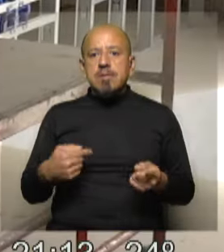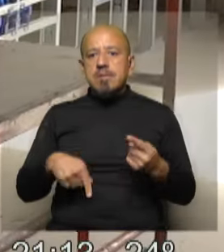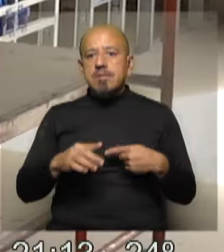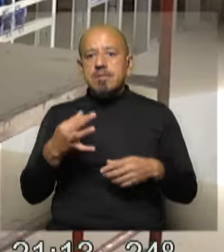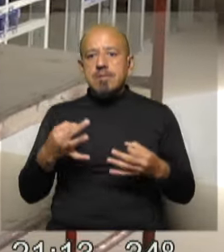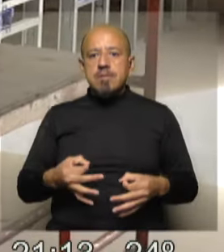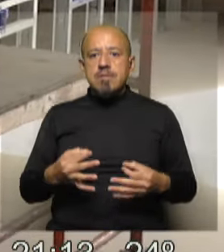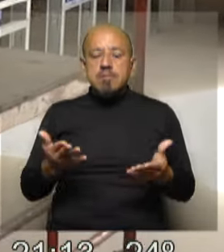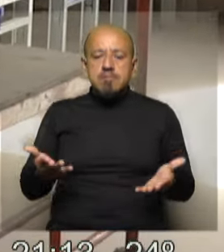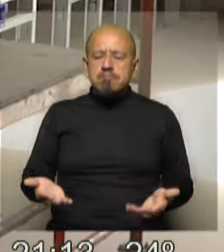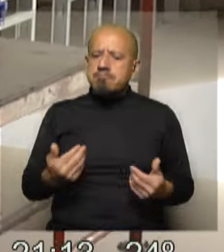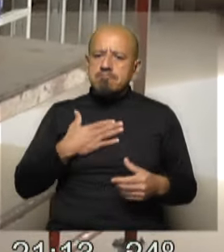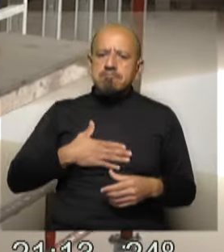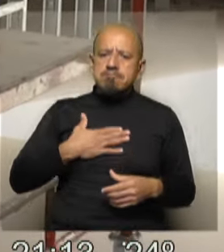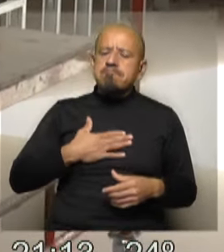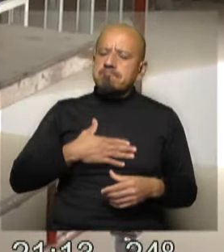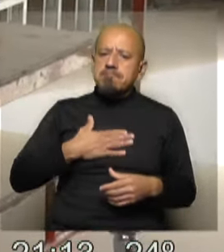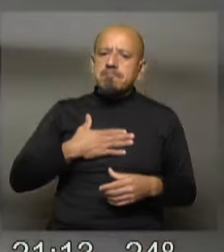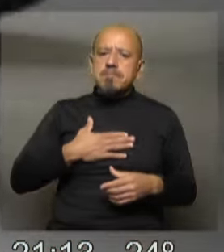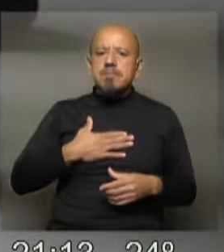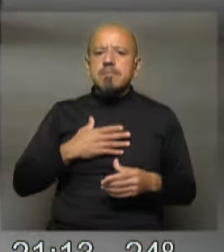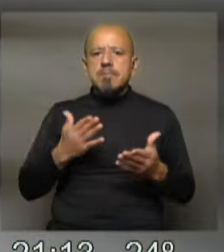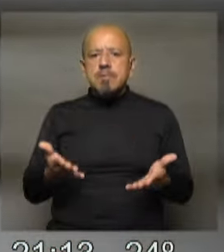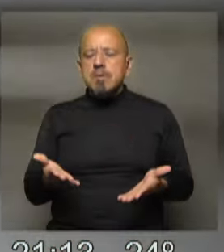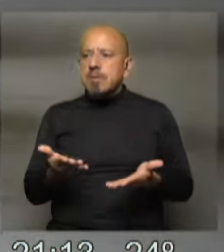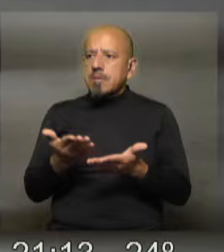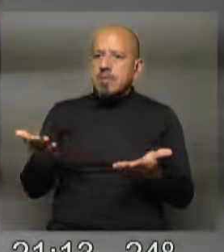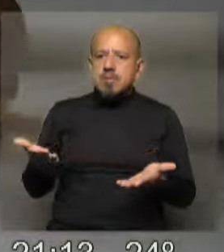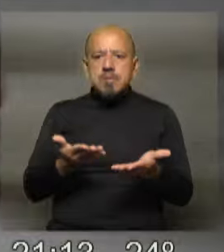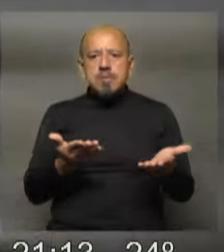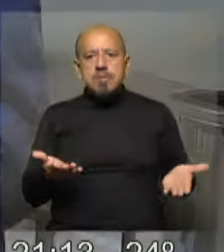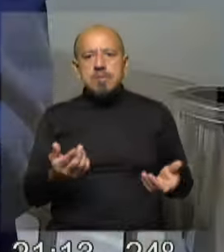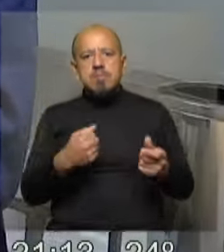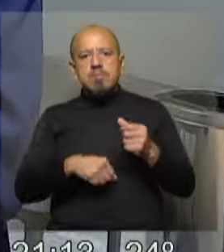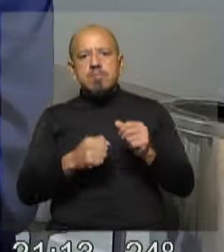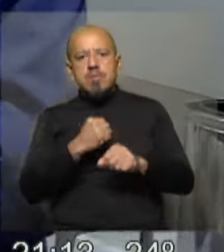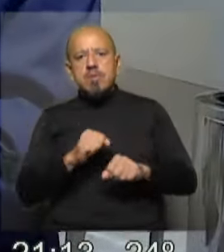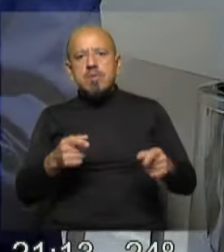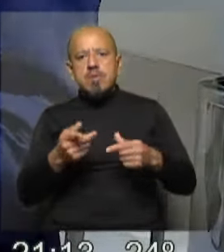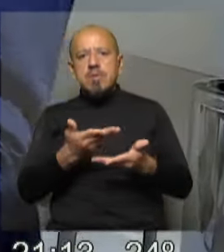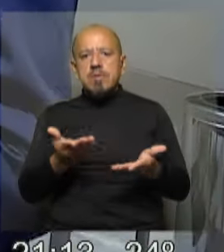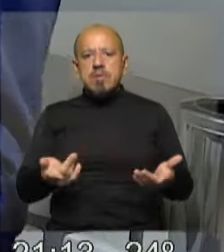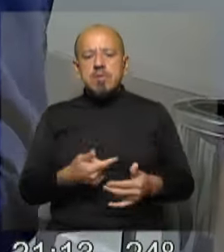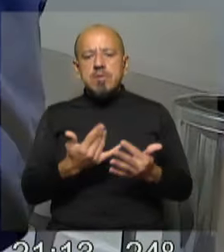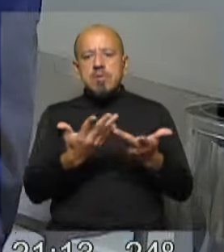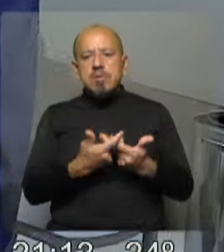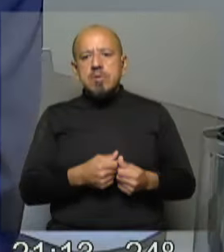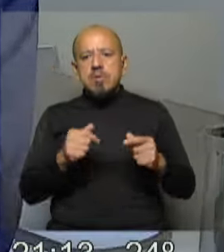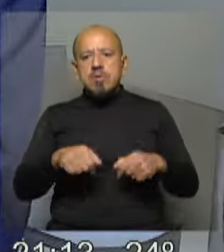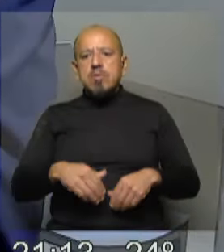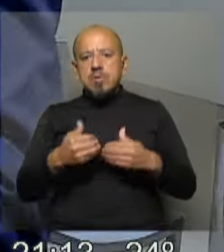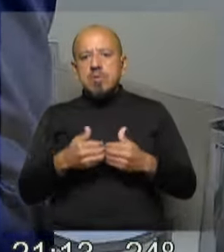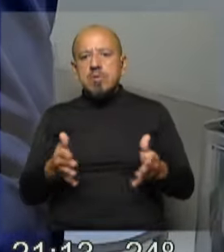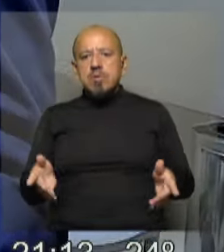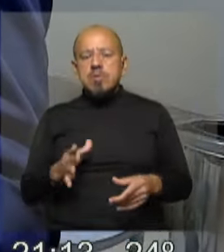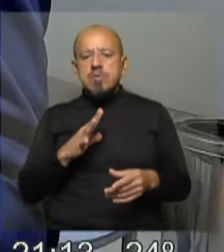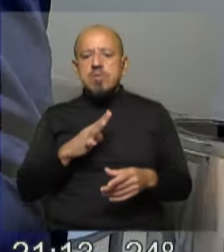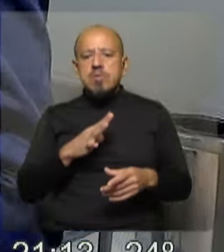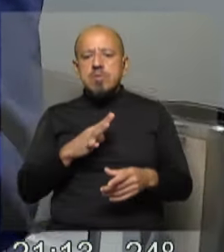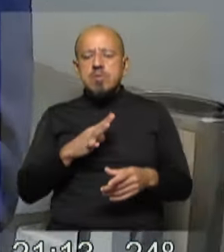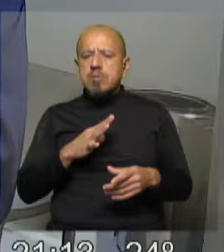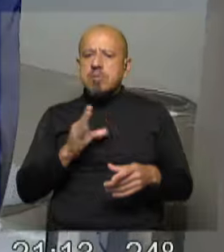estamos absolutamente contentos, muy contentos, hasta conmovidos, te diría, de poder brindarle este espacio a organizaciones. Hoy en la inauguración vinieron de todo tipo